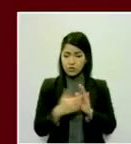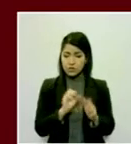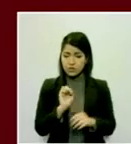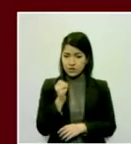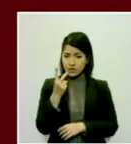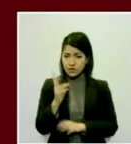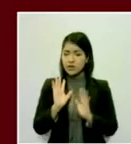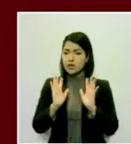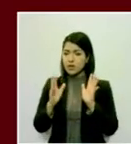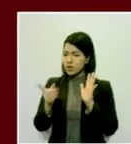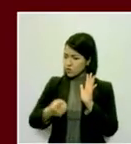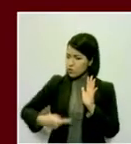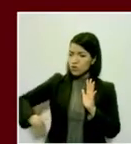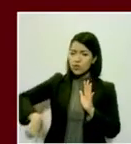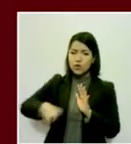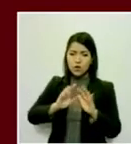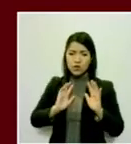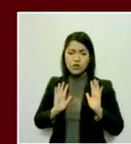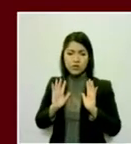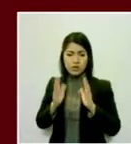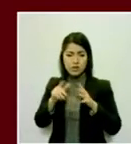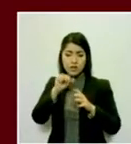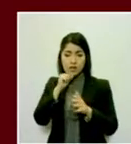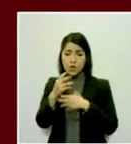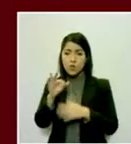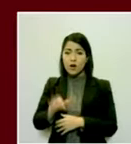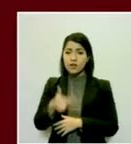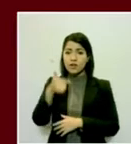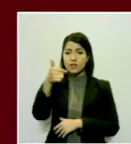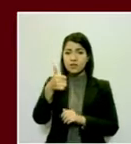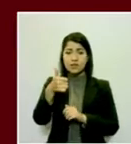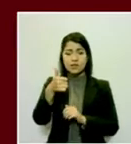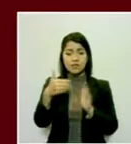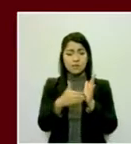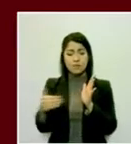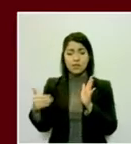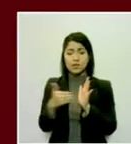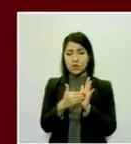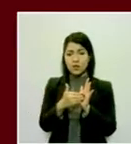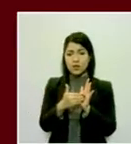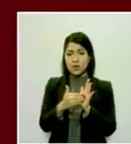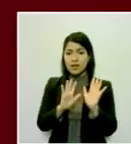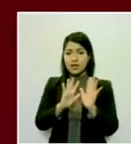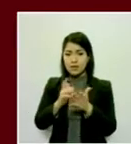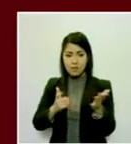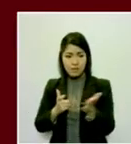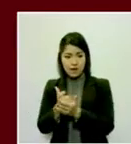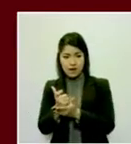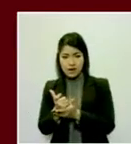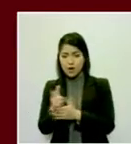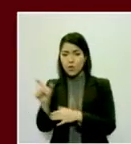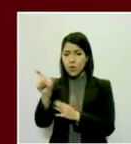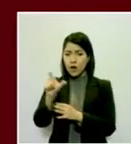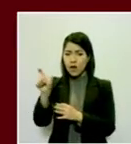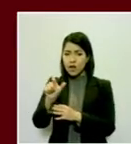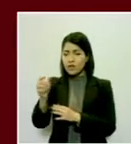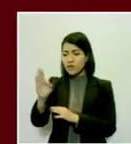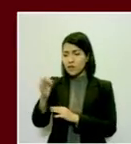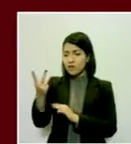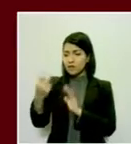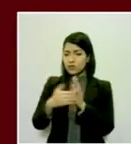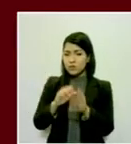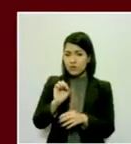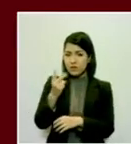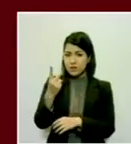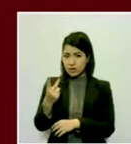2022, donde ya estábamos nosotros, por 46 millones y se pagó en febrero del